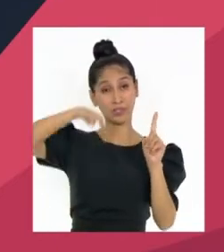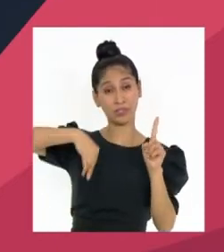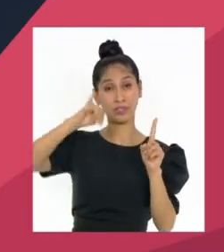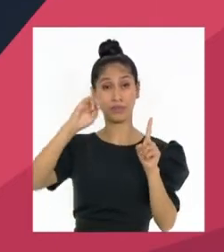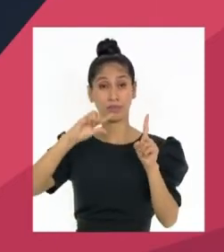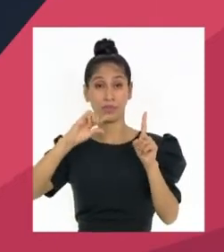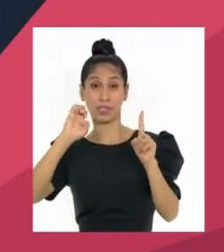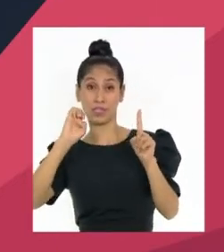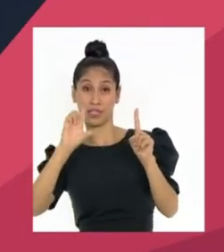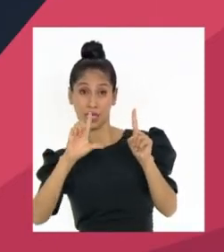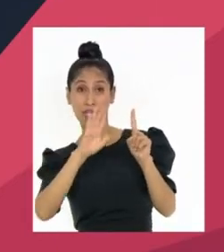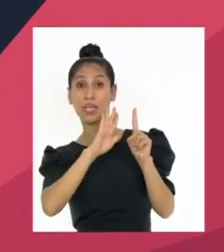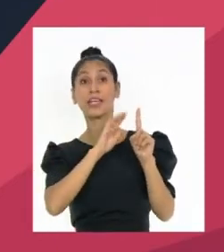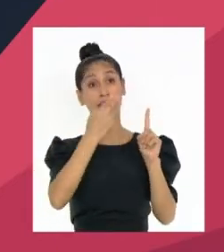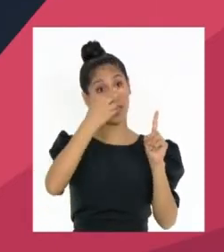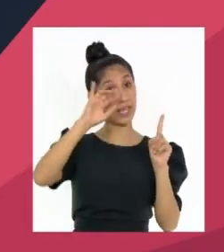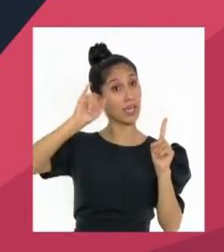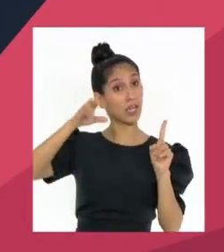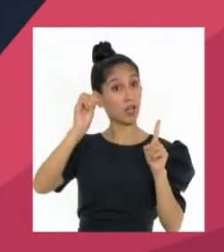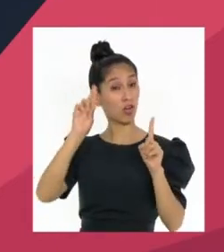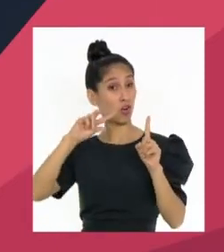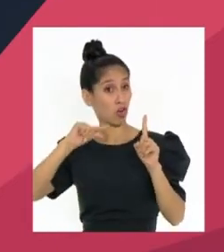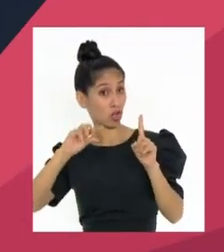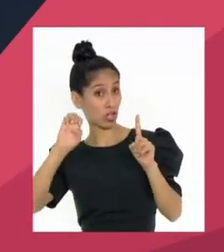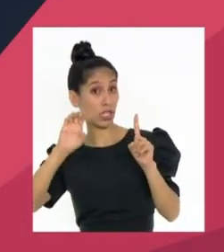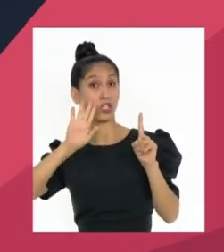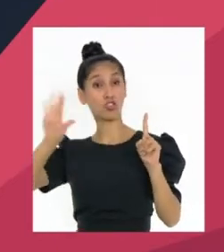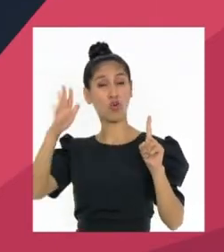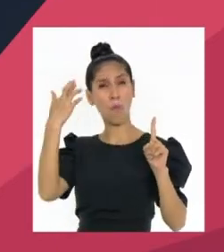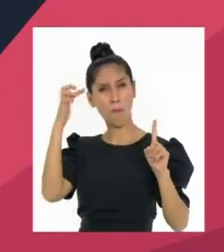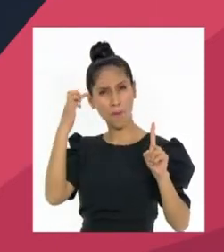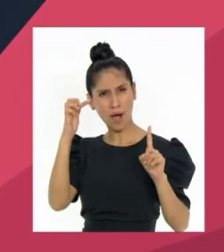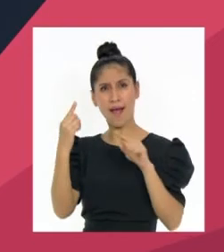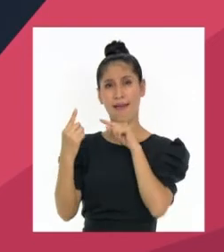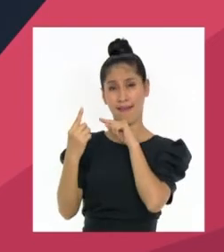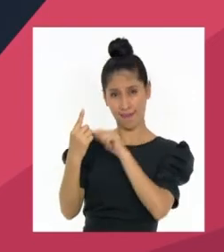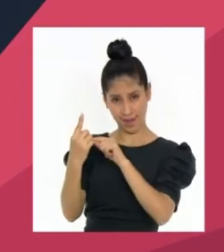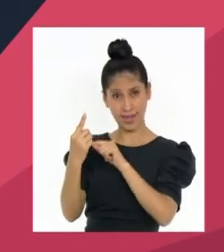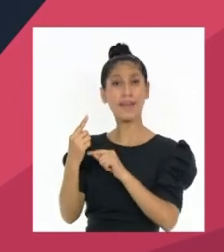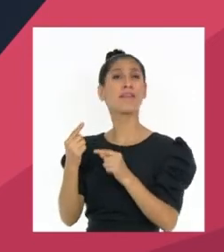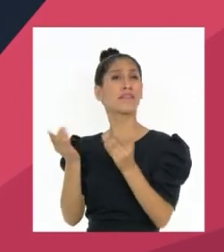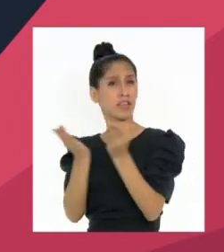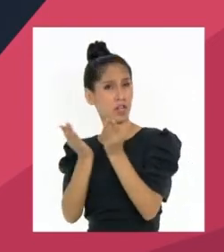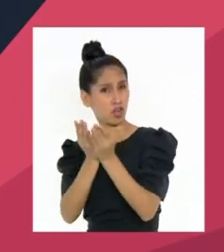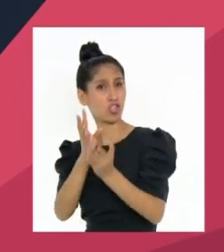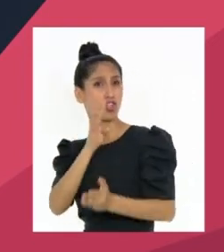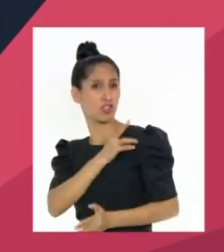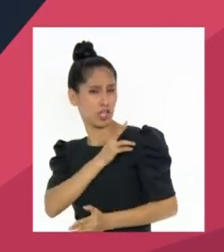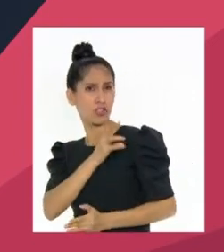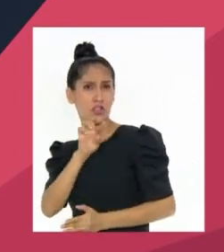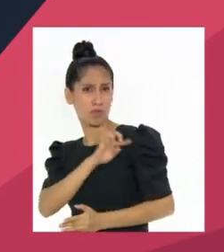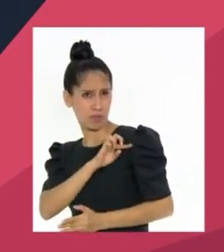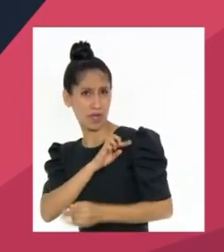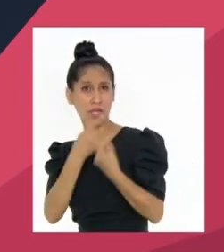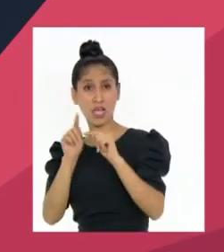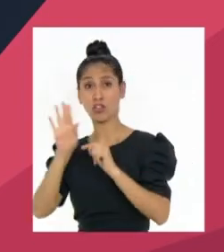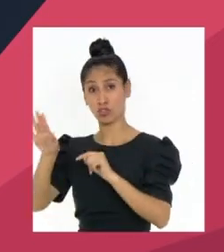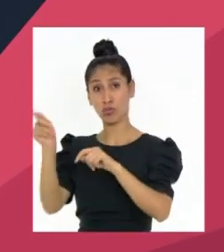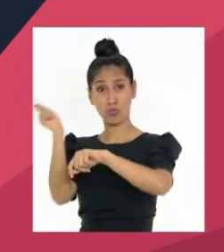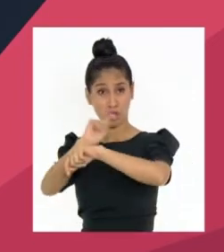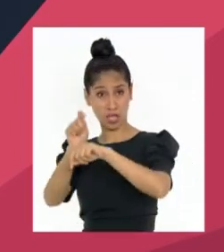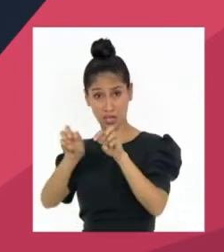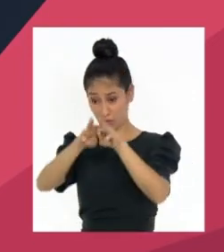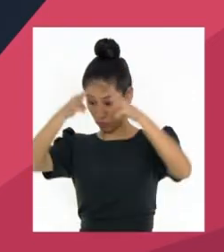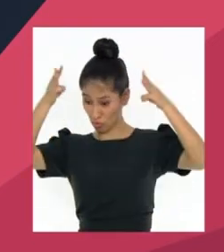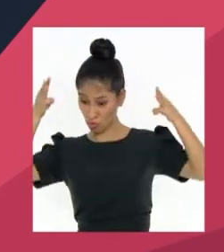Jorge. Jorge es un chico que está en sexto grado y cuando hace sus tareas, las hace en la mesa, pero no siempre está ordenada